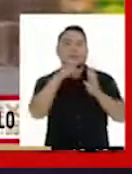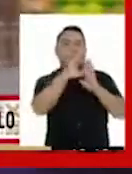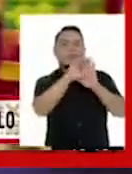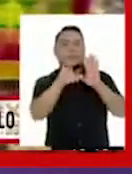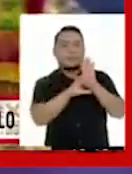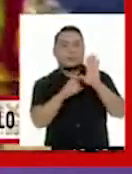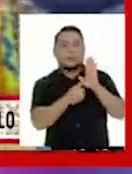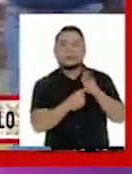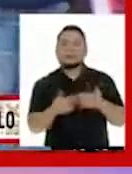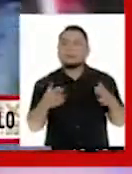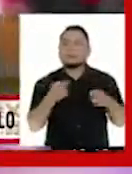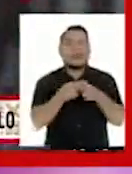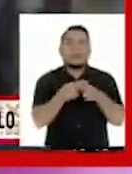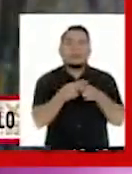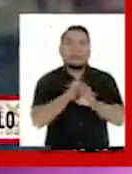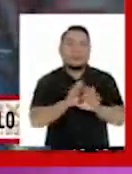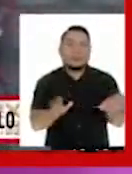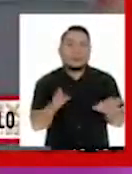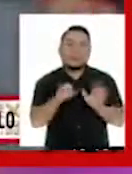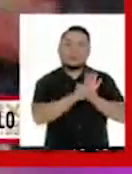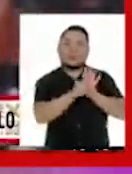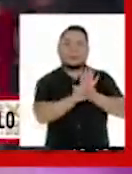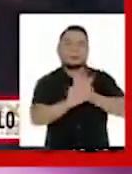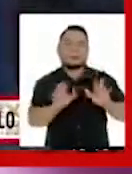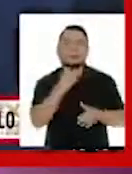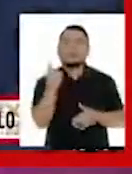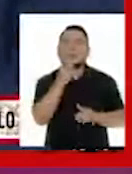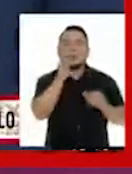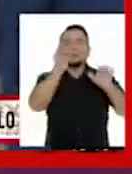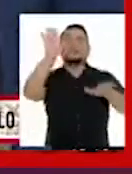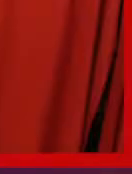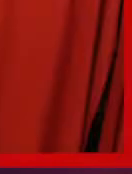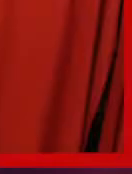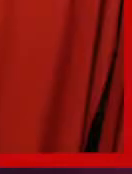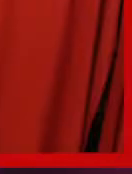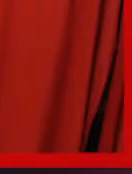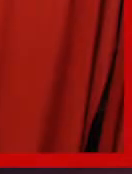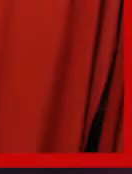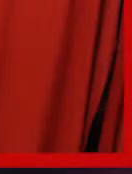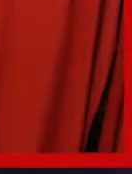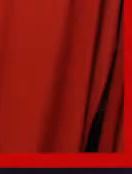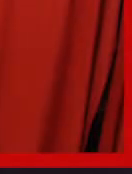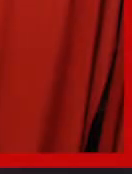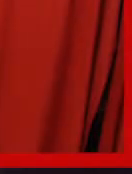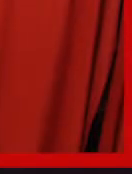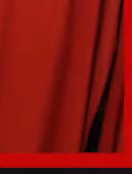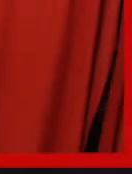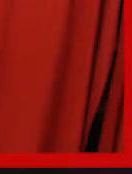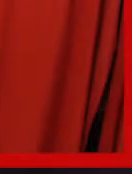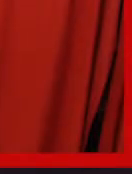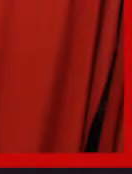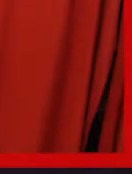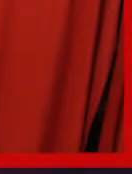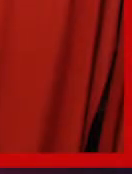derecha. Y hay un escándalo mediático enorme en estos momentos en el Perú por este hecho. Te quería preguntar a propósito de eso,